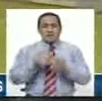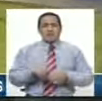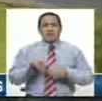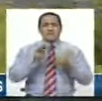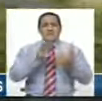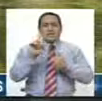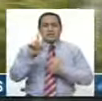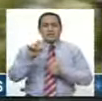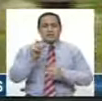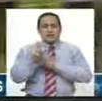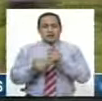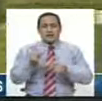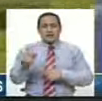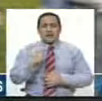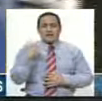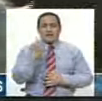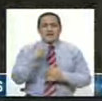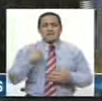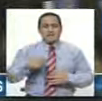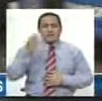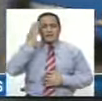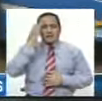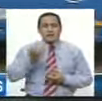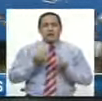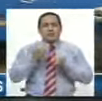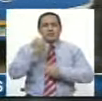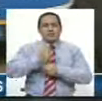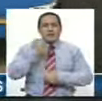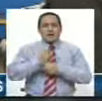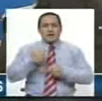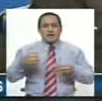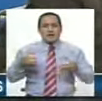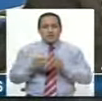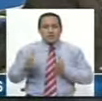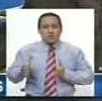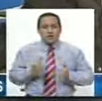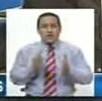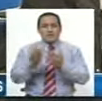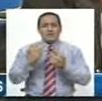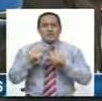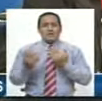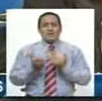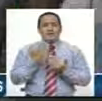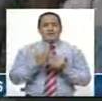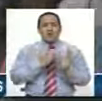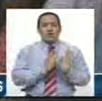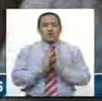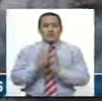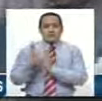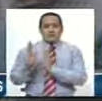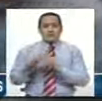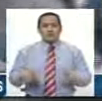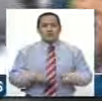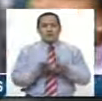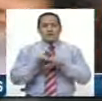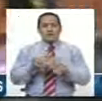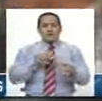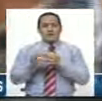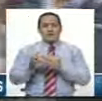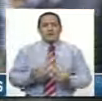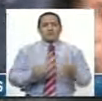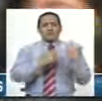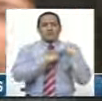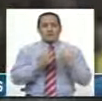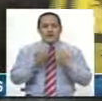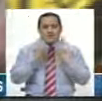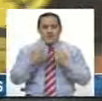71 de cada 100 usuarios ya saben cómo funciona el corredor, lo que facilitará el ordenamiento. Dijo que se hace responsable